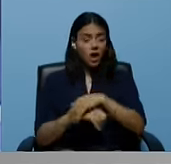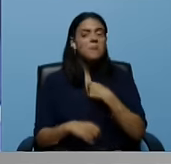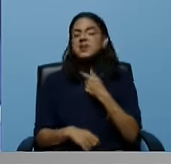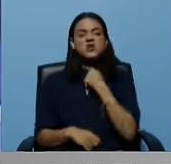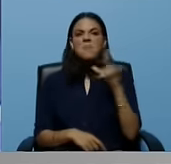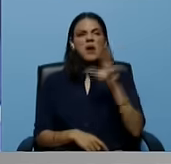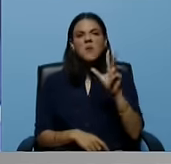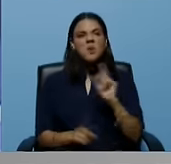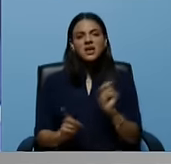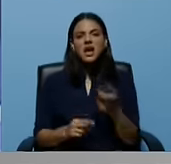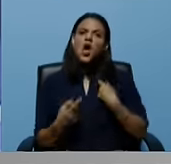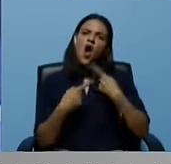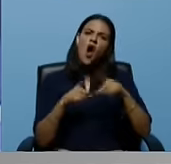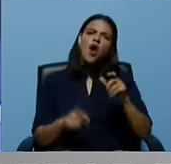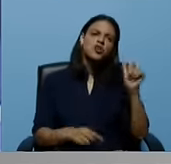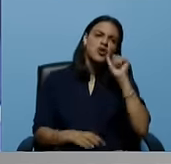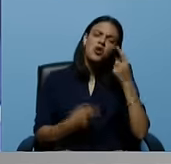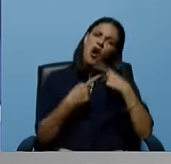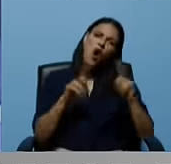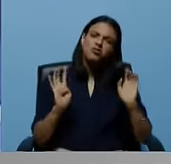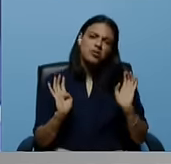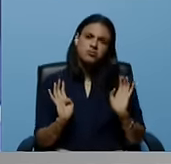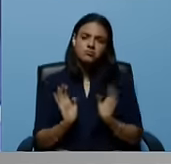Me gusta mucho más el cocuy y el tequila.